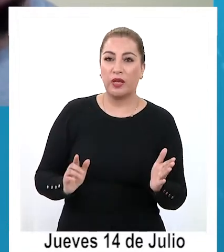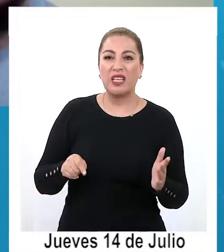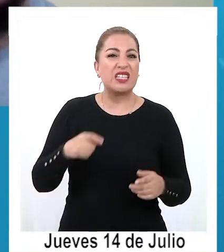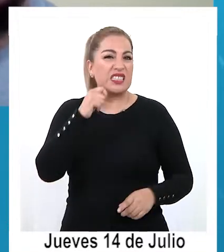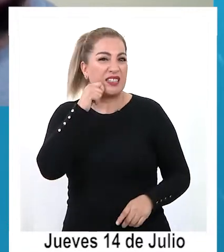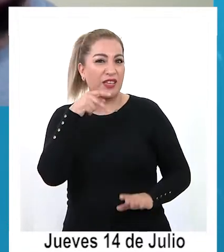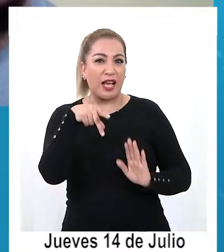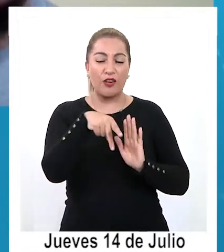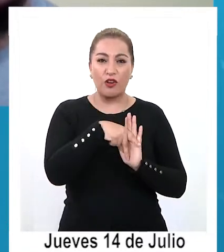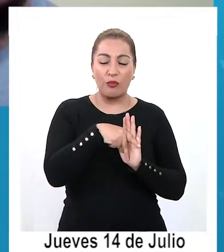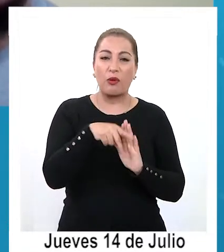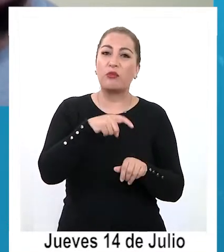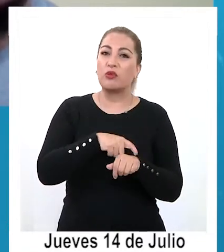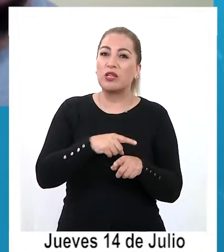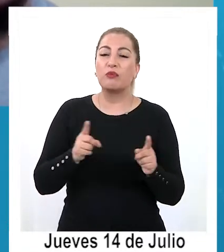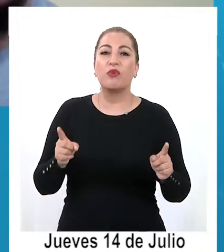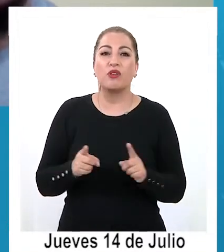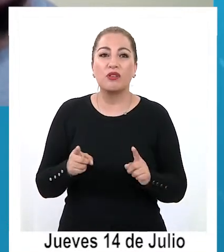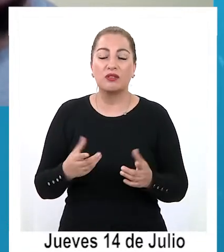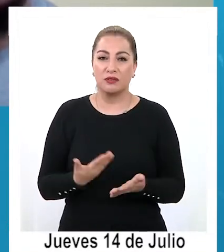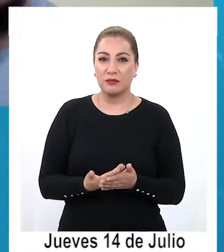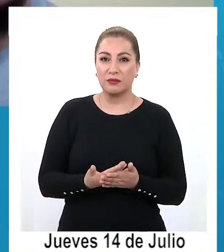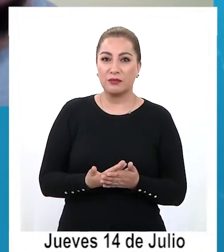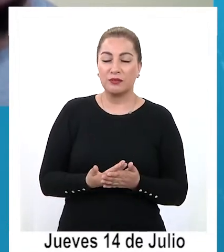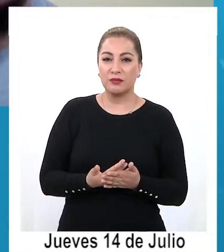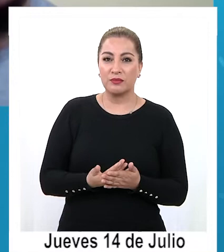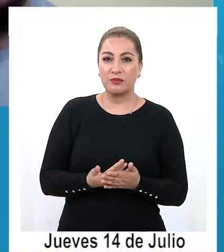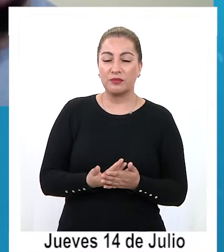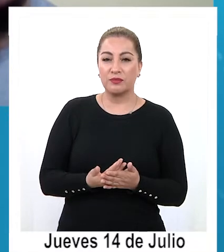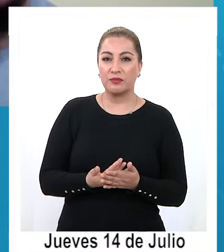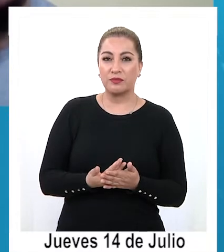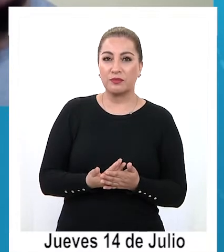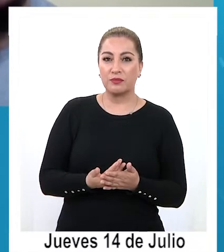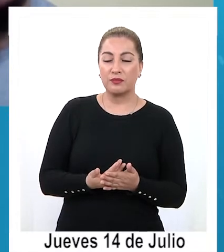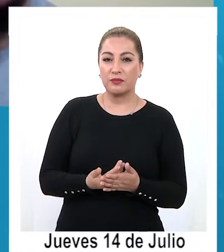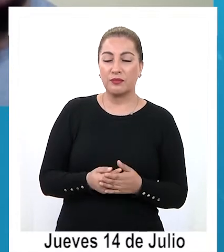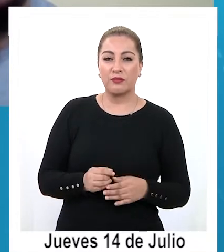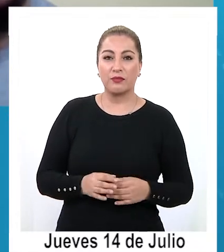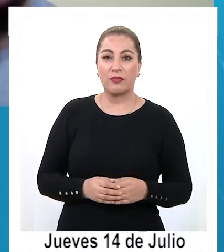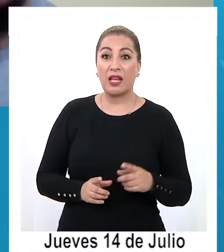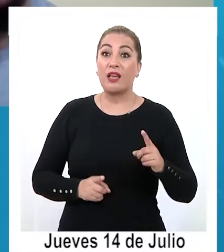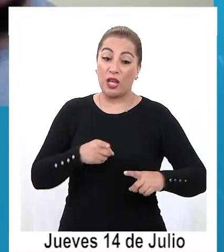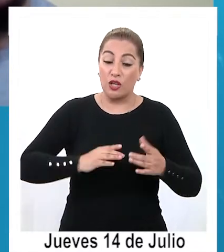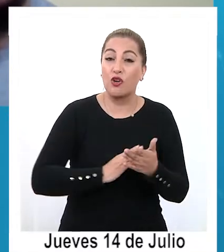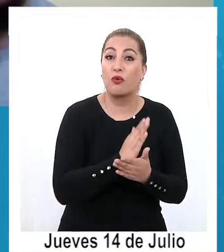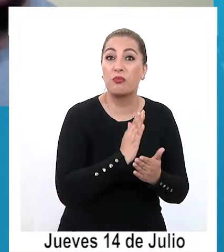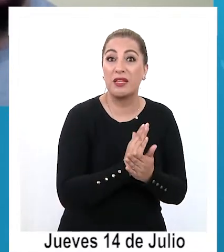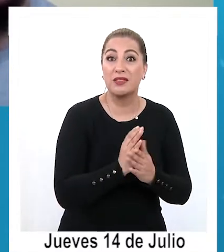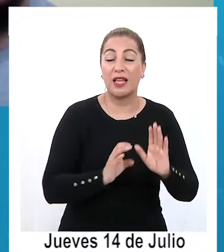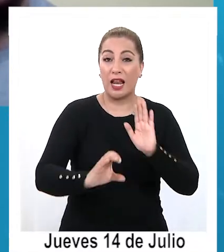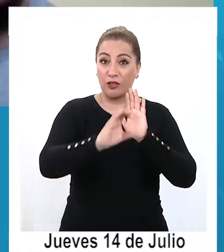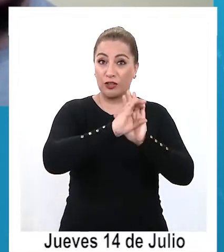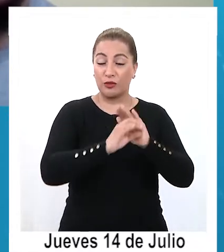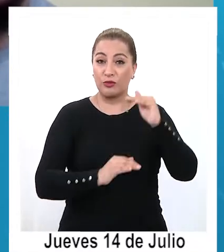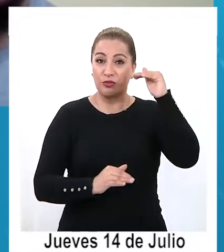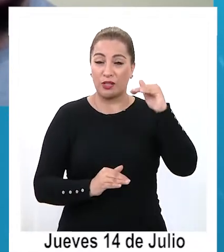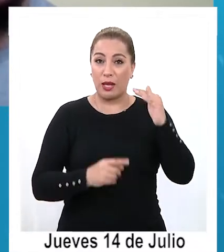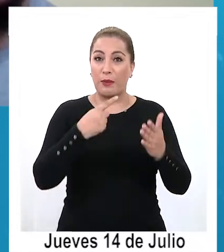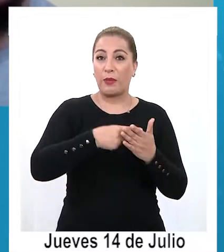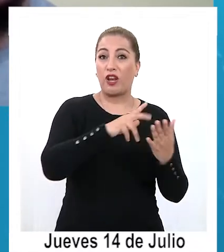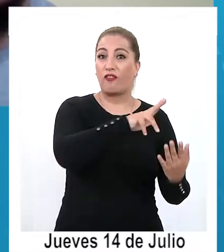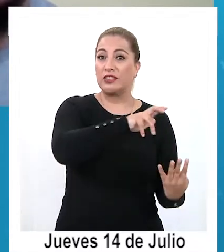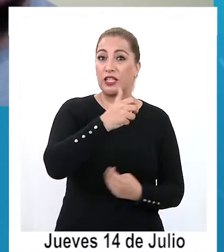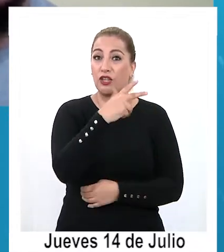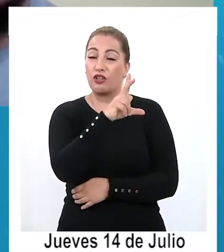encargan de ver ese espacio que media entre la finalización de la vigencia de una constitución como es la de